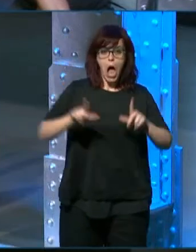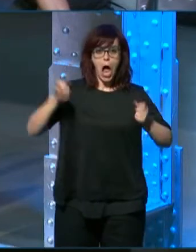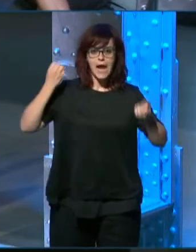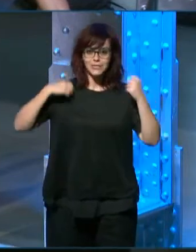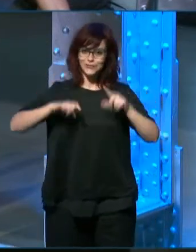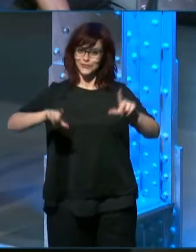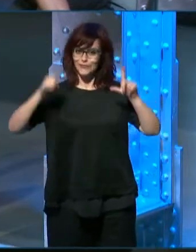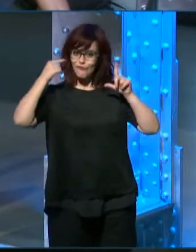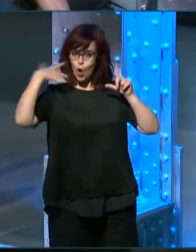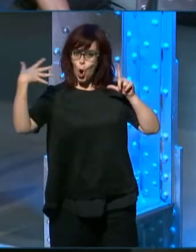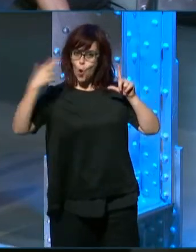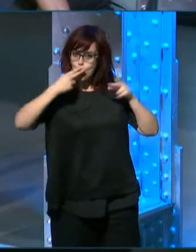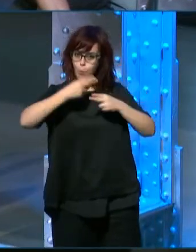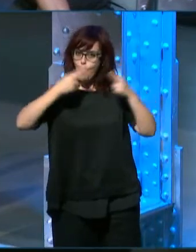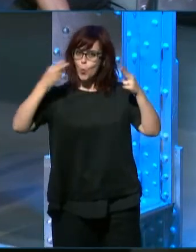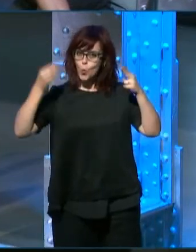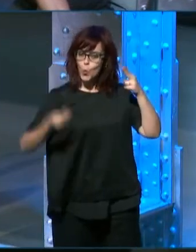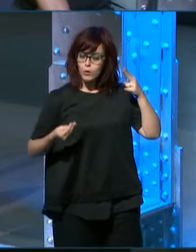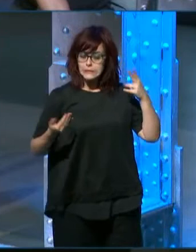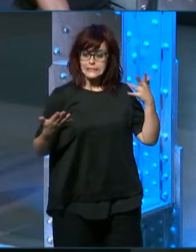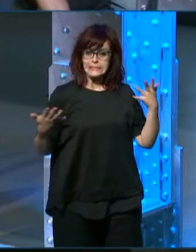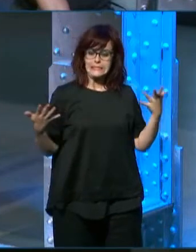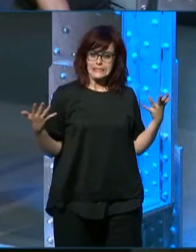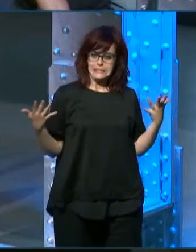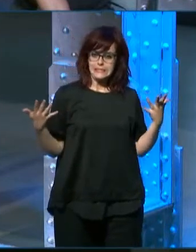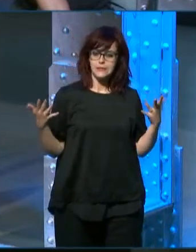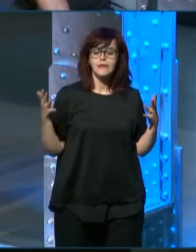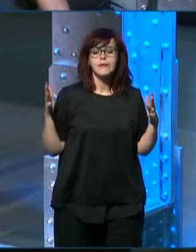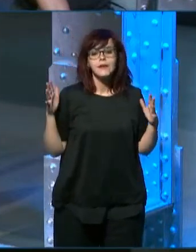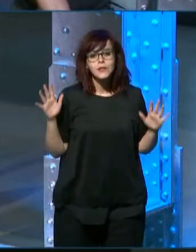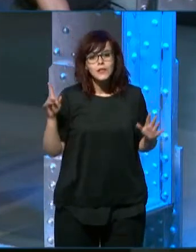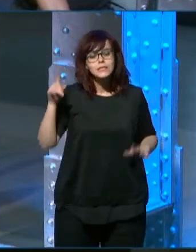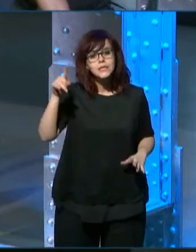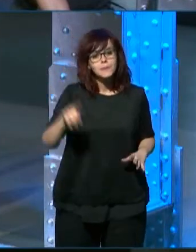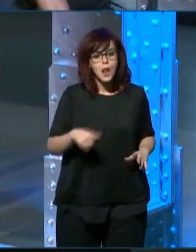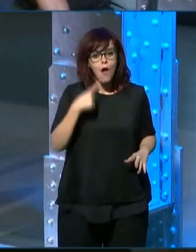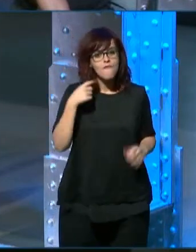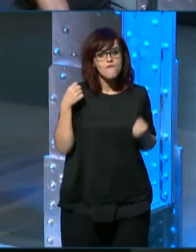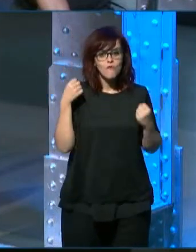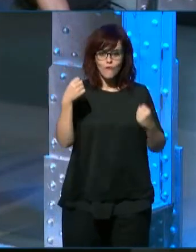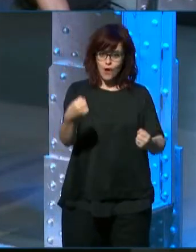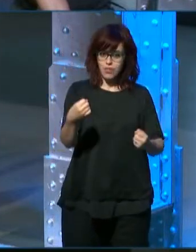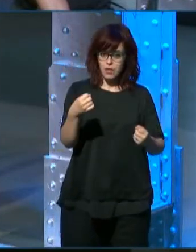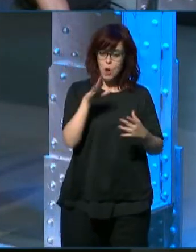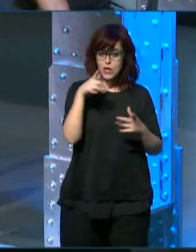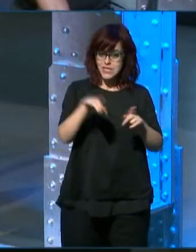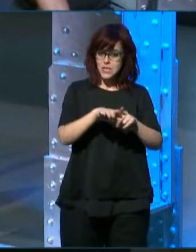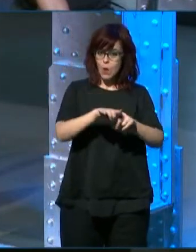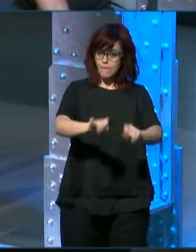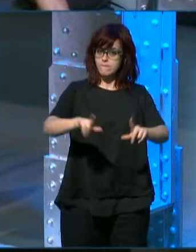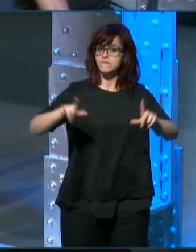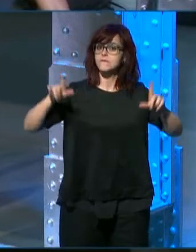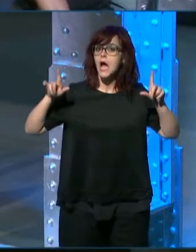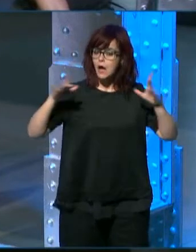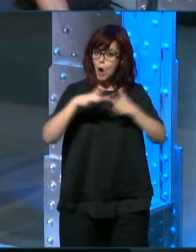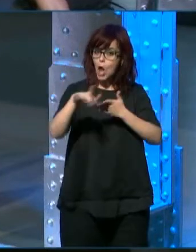un personaje público, ¿no? Luego, la fuerza, claro, al exhibir, al poner en escena así